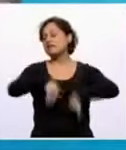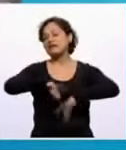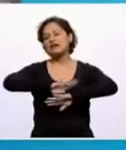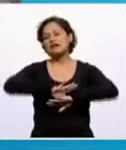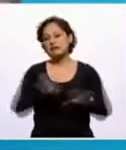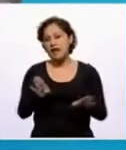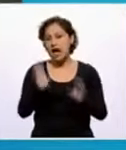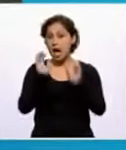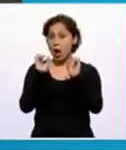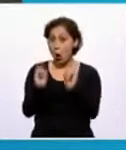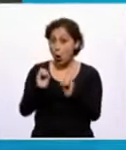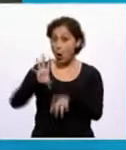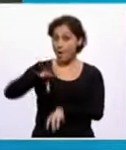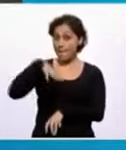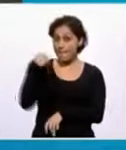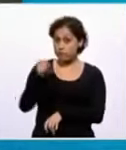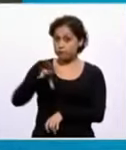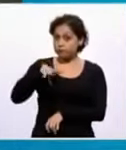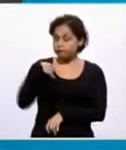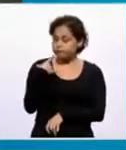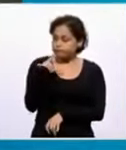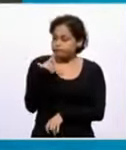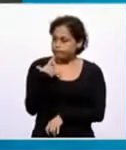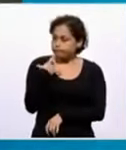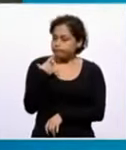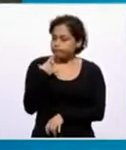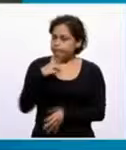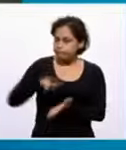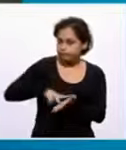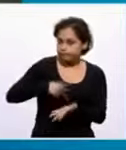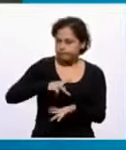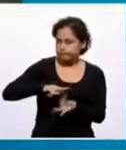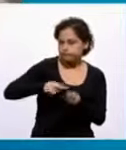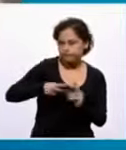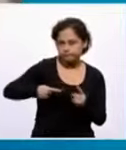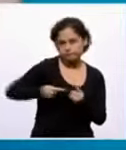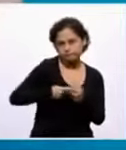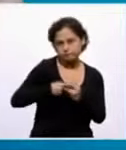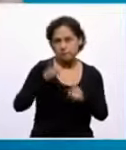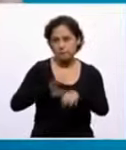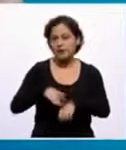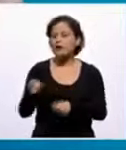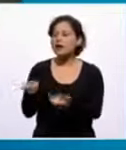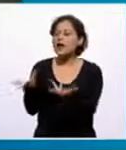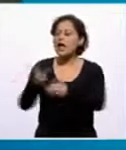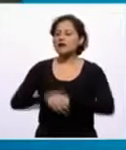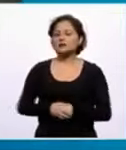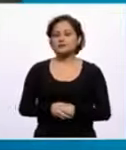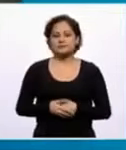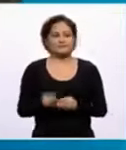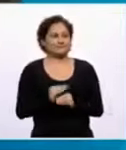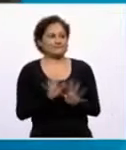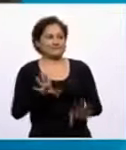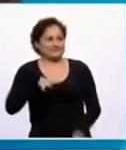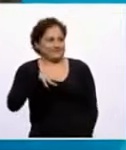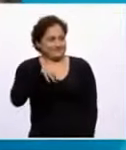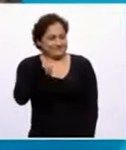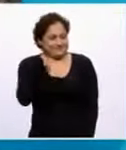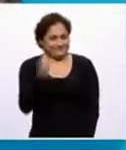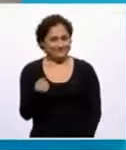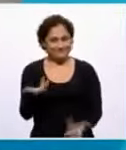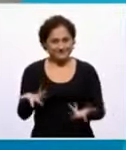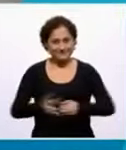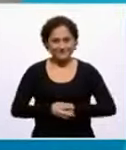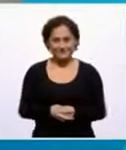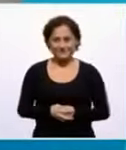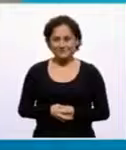segunda, esforzaros todavía más e intentar remontar. ¿Vosotros qué haríais? ¡Remontar! ¿Cómo? ¡Remontar!